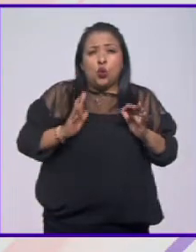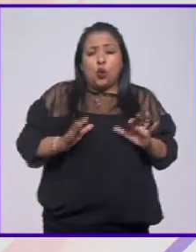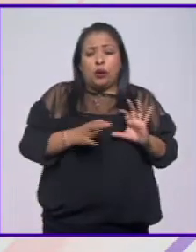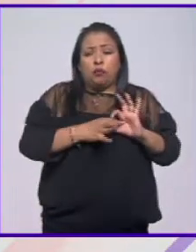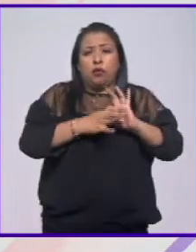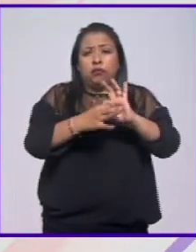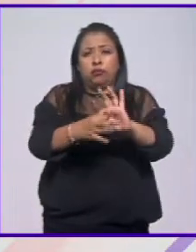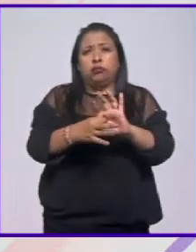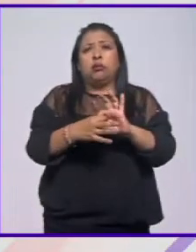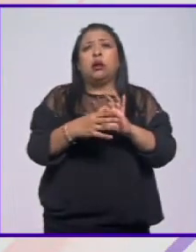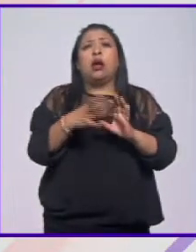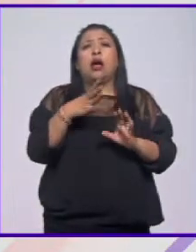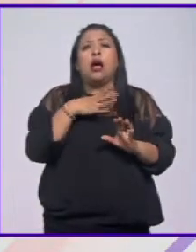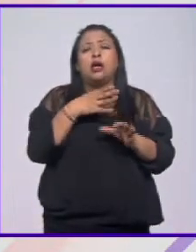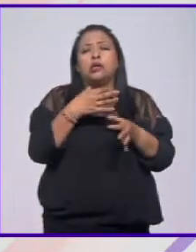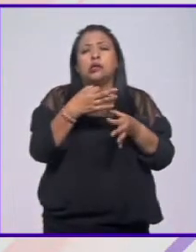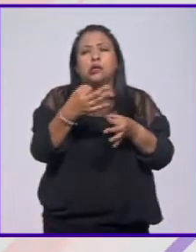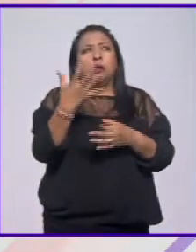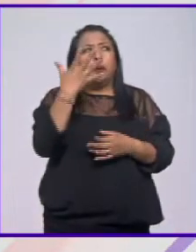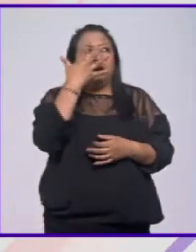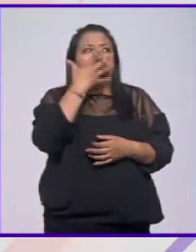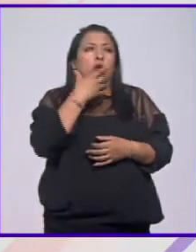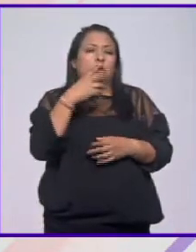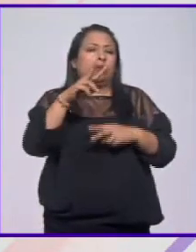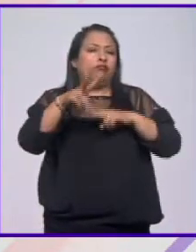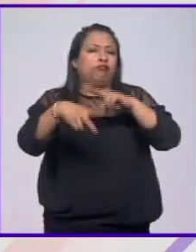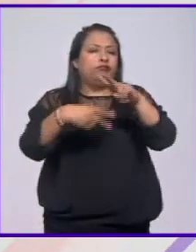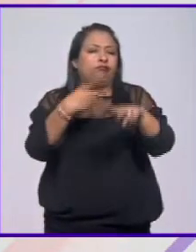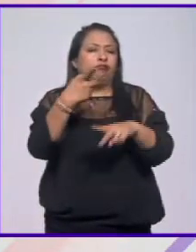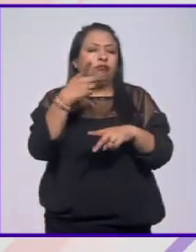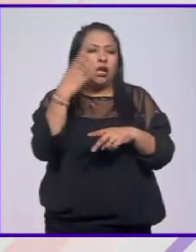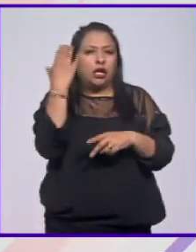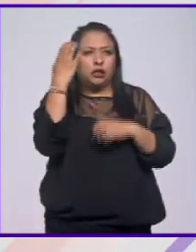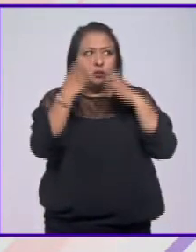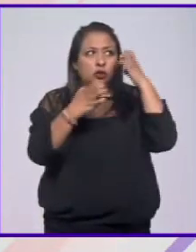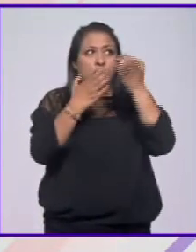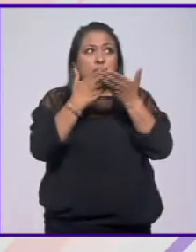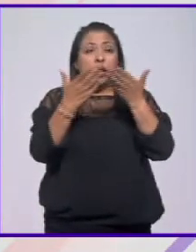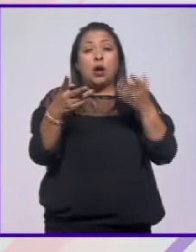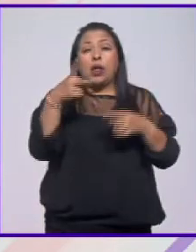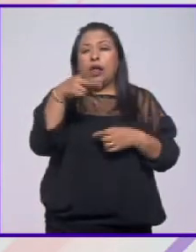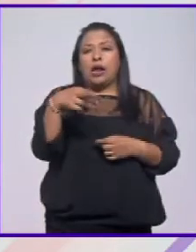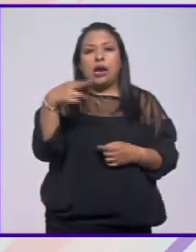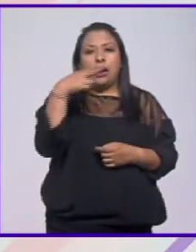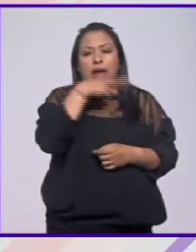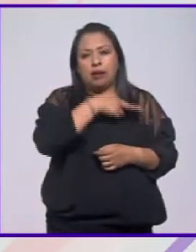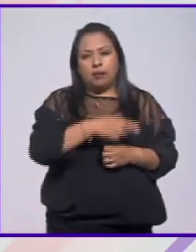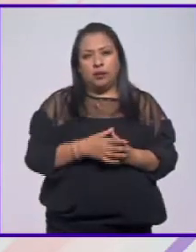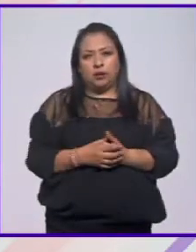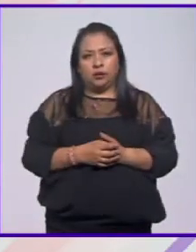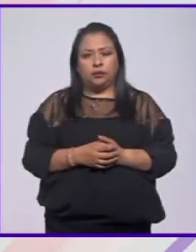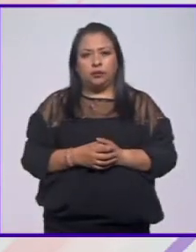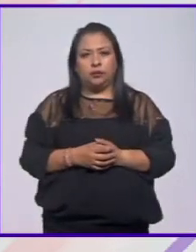el erotismo y la seducción es claro, hermosa. Hay que darnos una vuelta a esta muestra. Con esto nos vamos a una breve pausa.